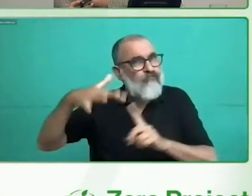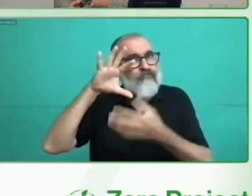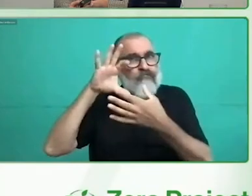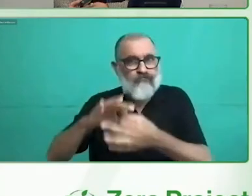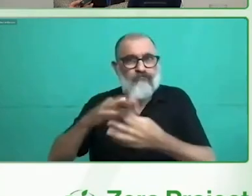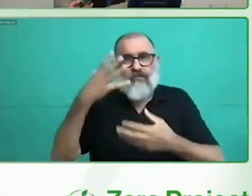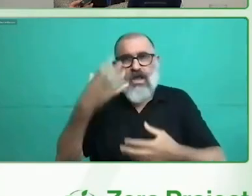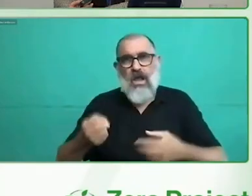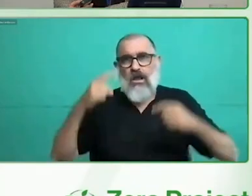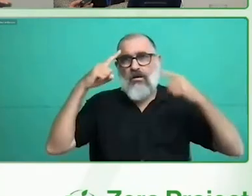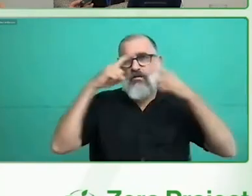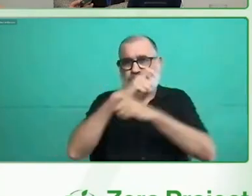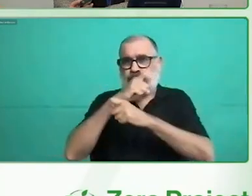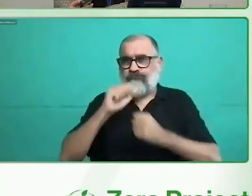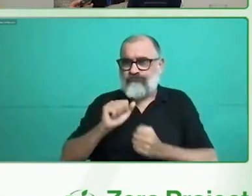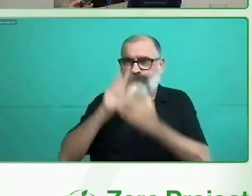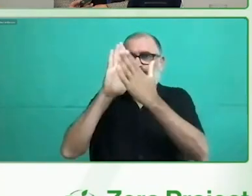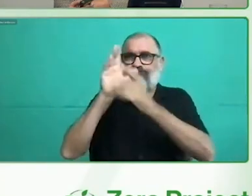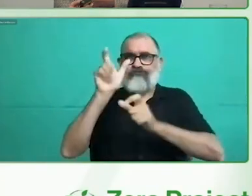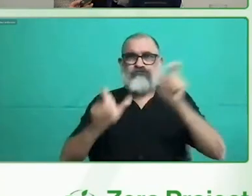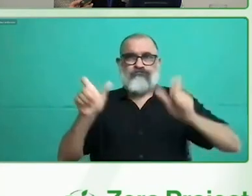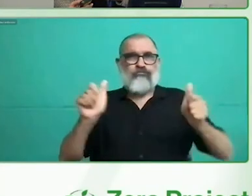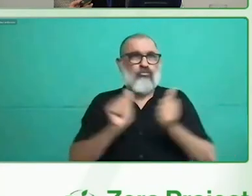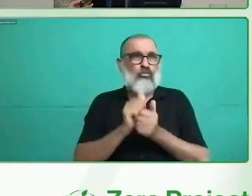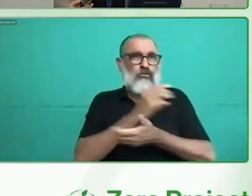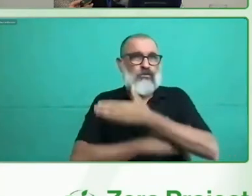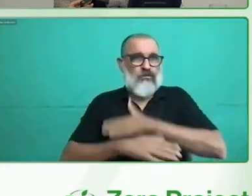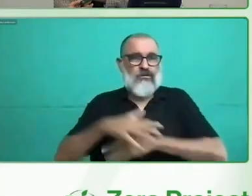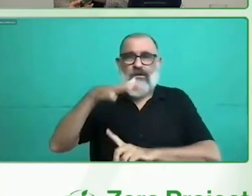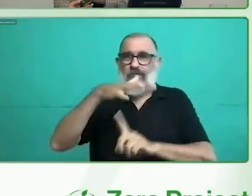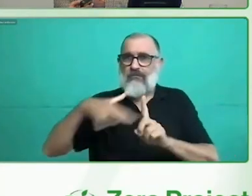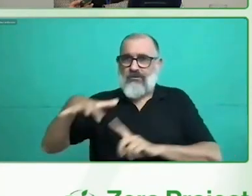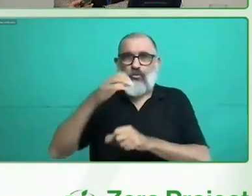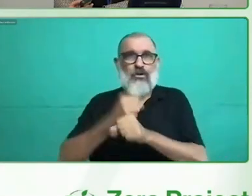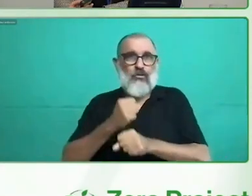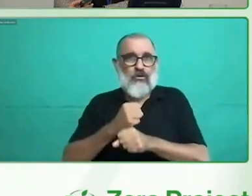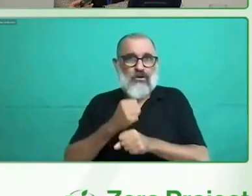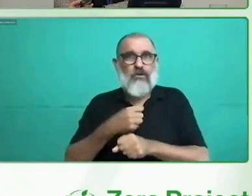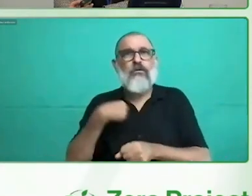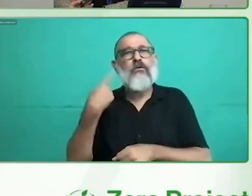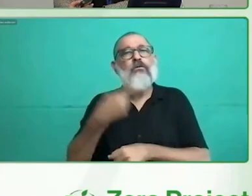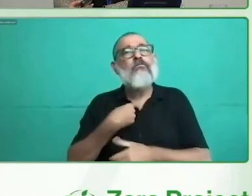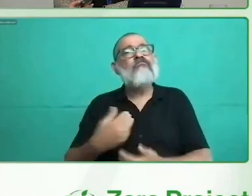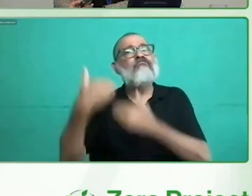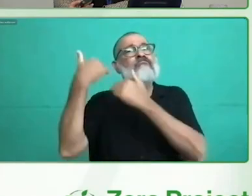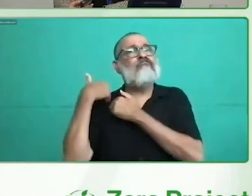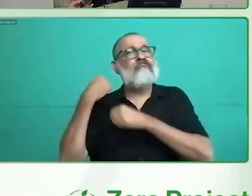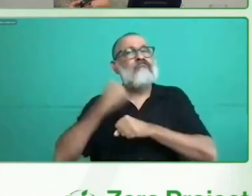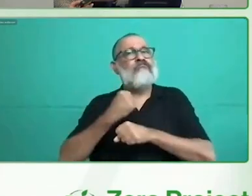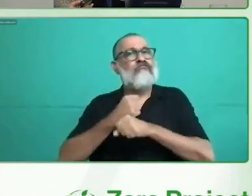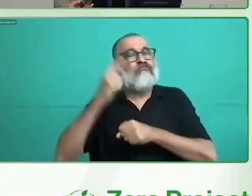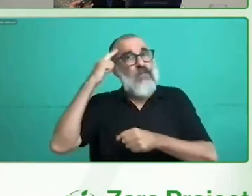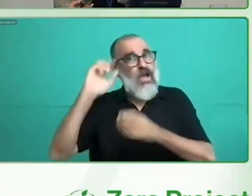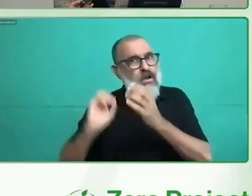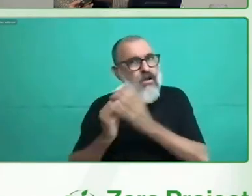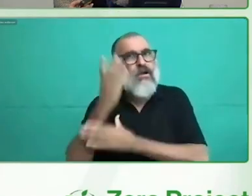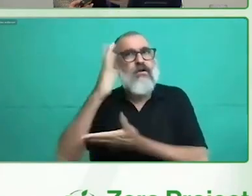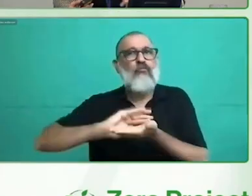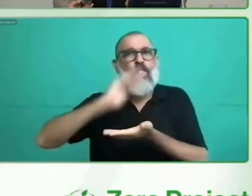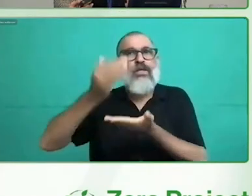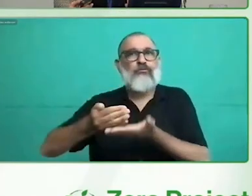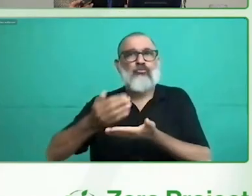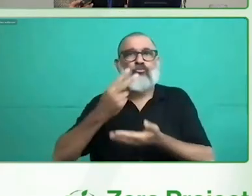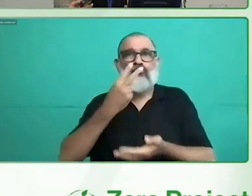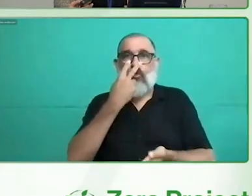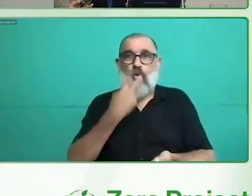hacemos apoyando a los emprendedores de forma integral a lo largo de todo el proceso de emprendimiento, con la intención